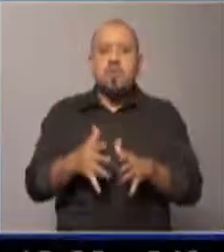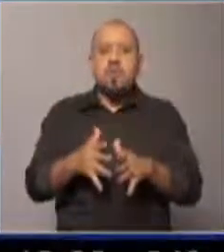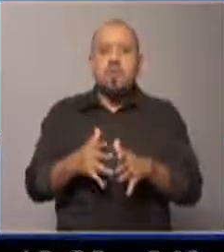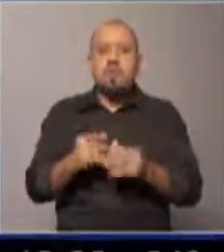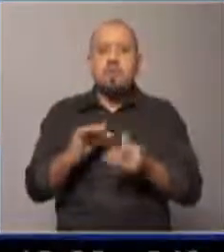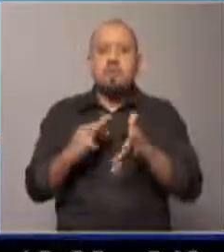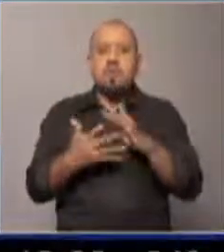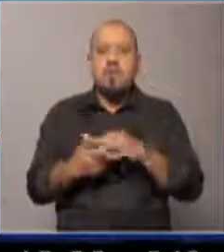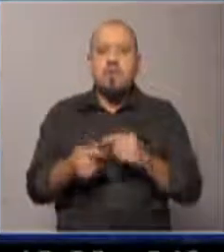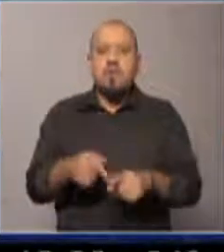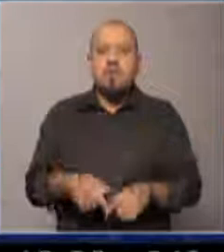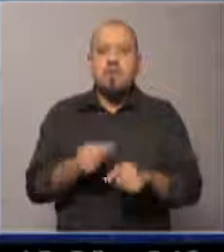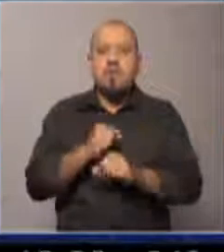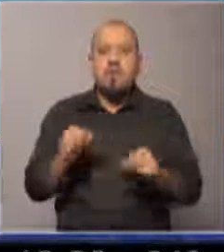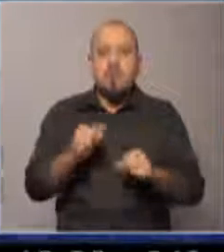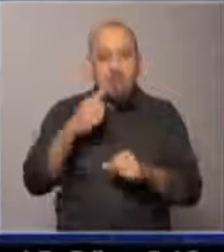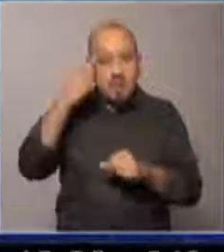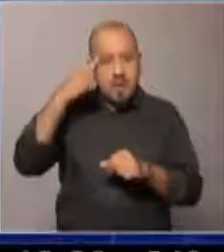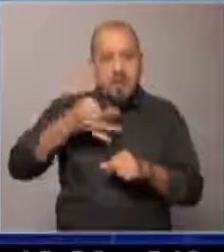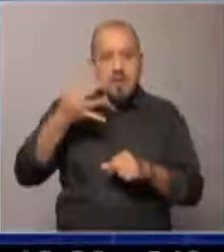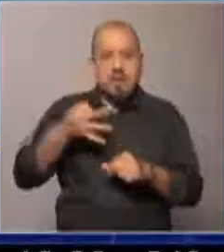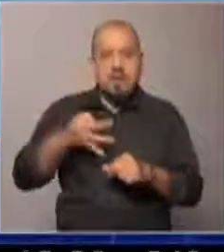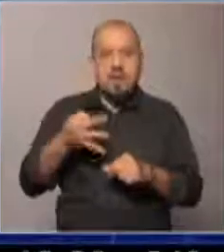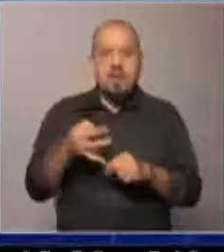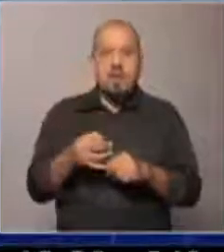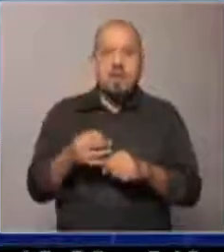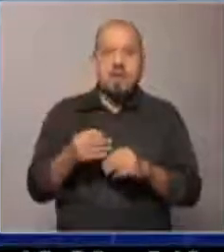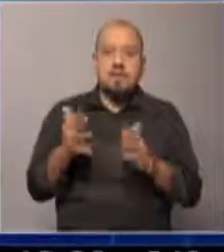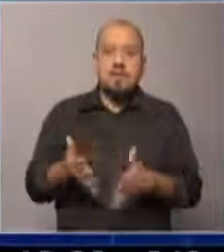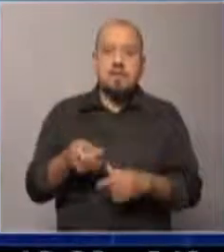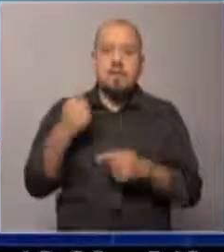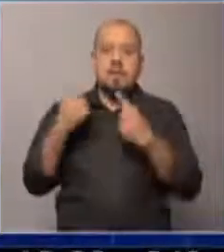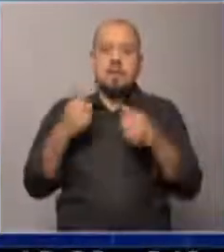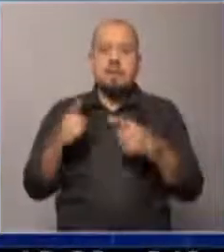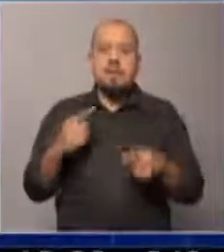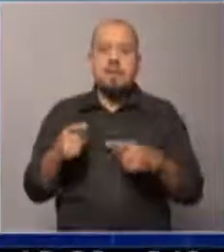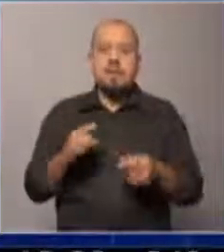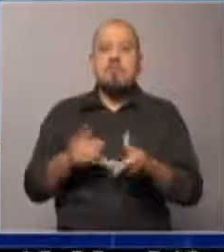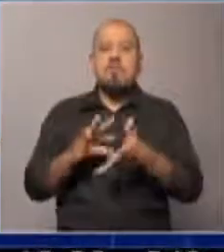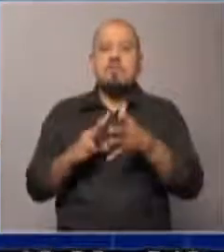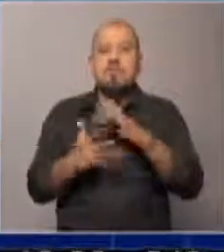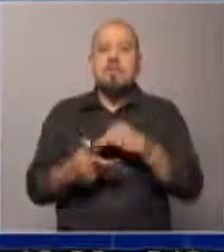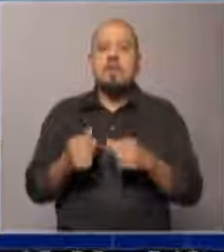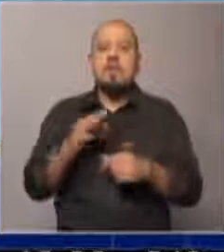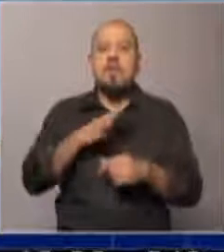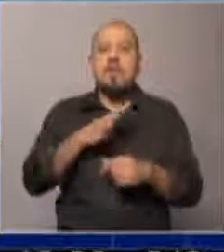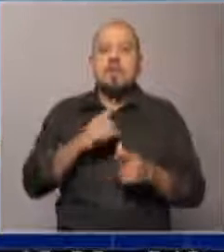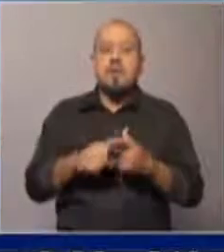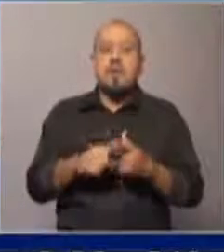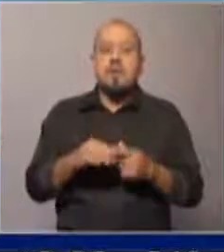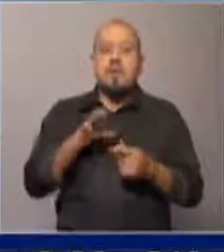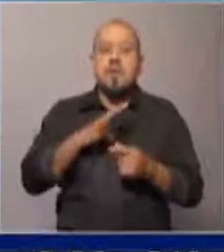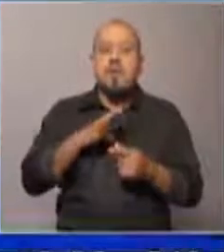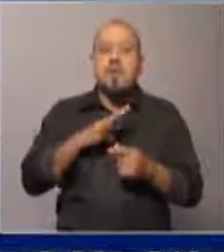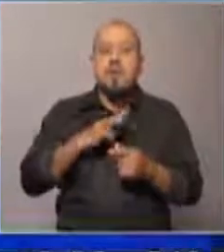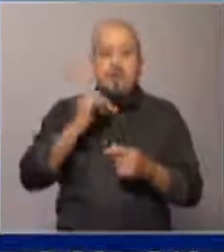caminar para, en realidad, sobre todo, articular y potenciar distintas formas de participación que existen. Bueno, hay experiencias que